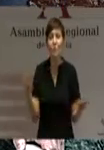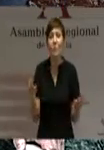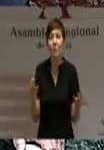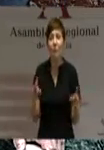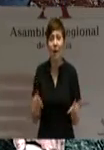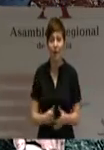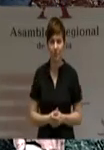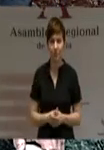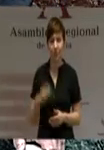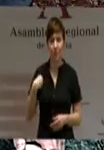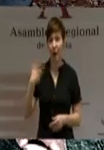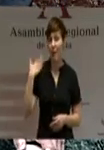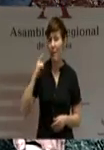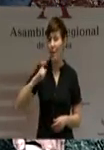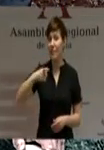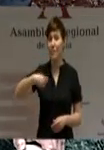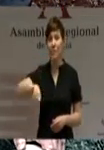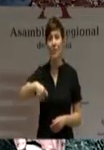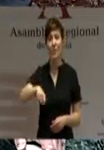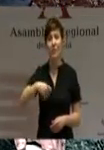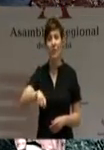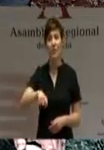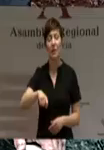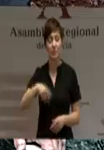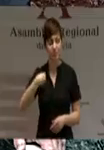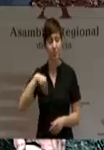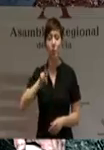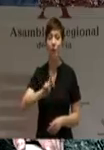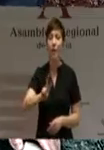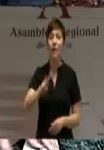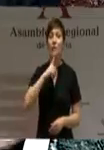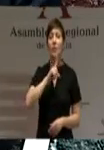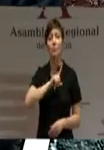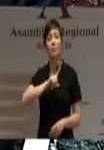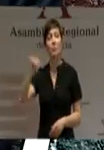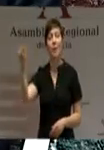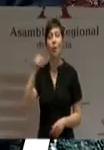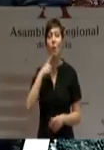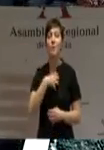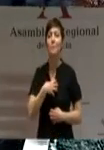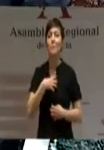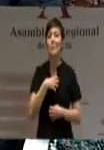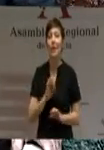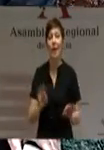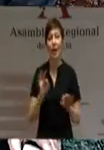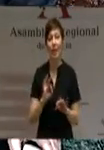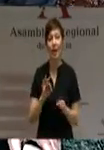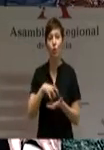El anterior presidente, que dice irse sin rencor y con solo la espinita clavada del